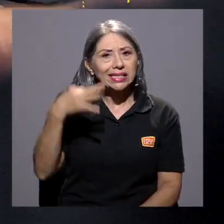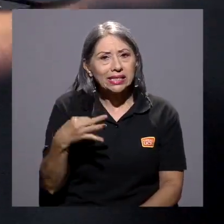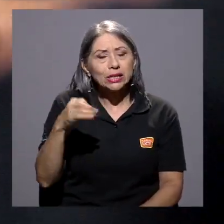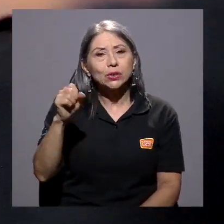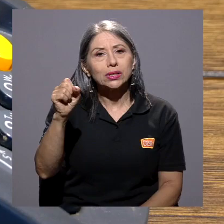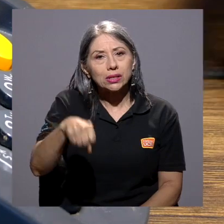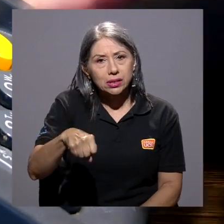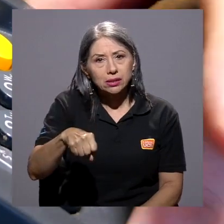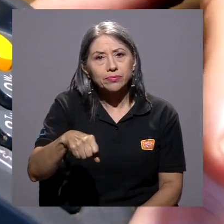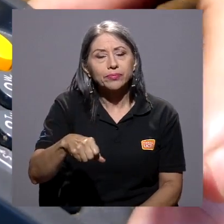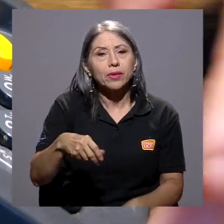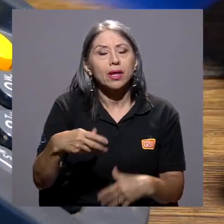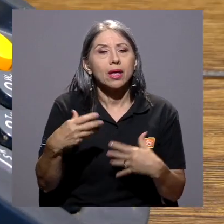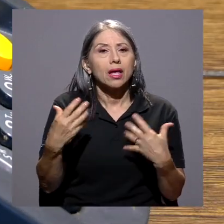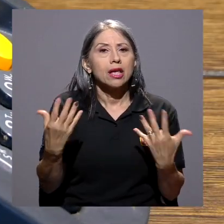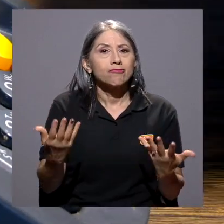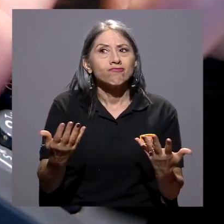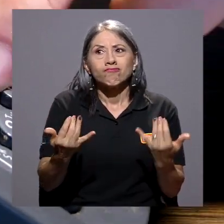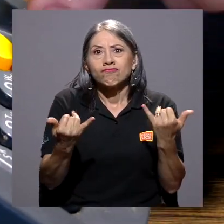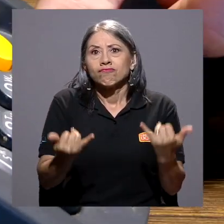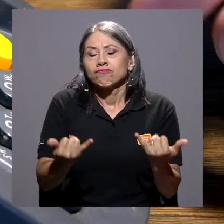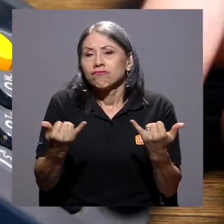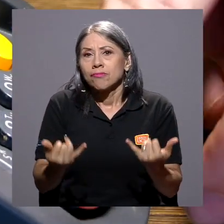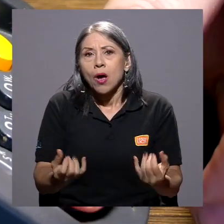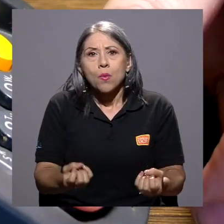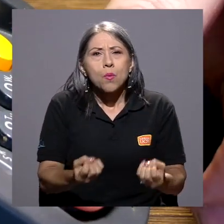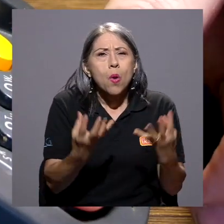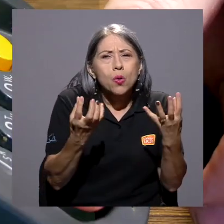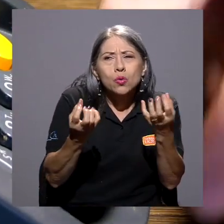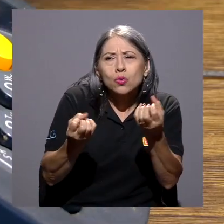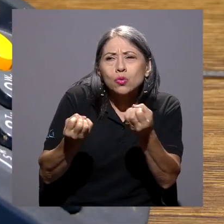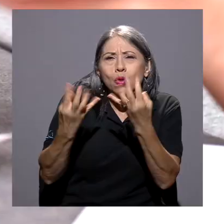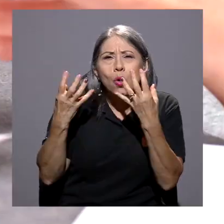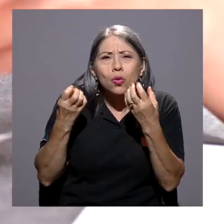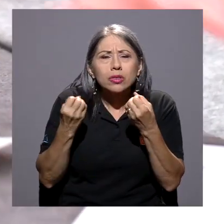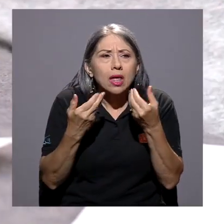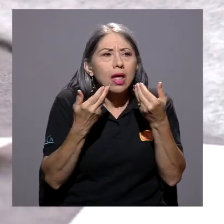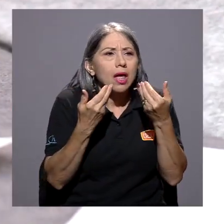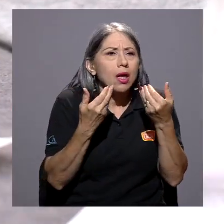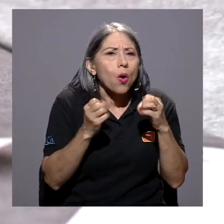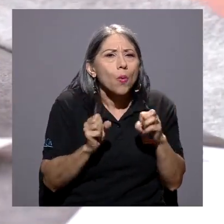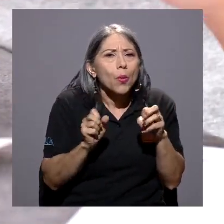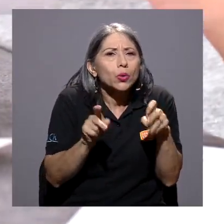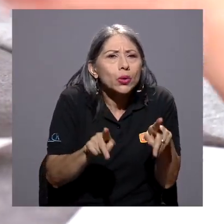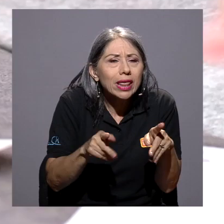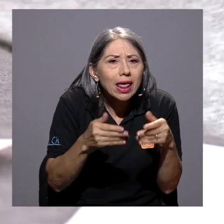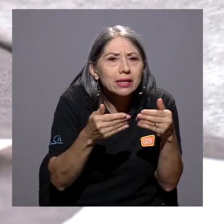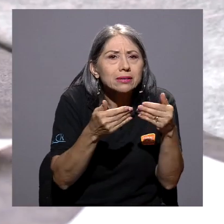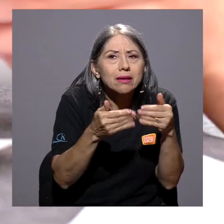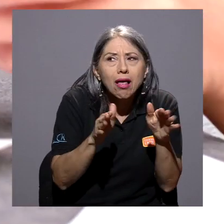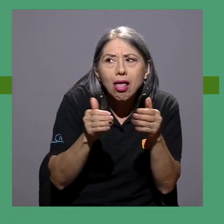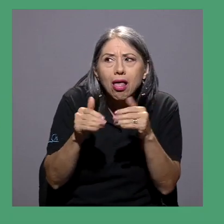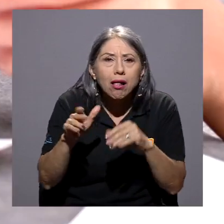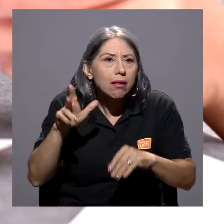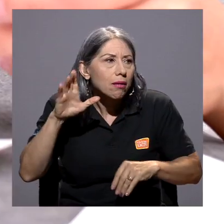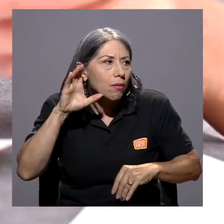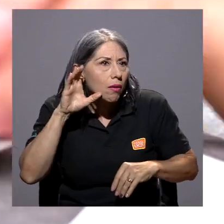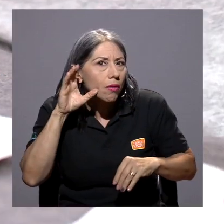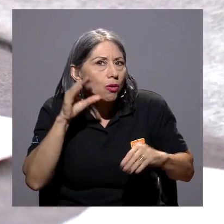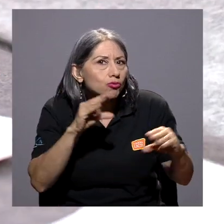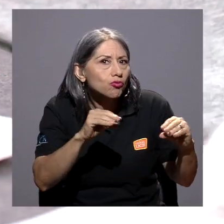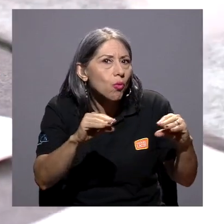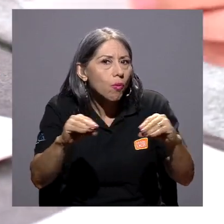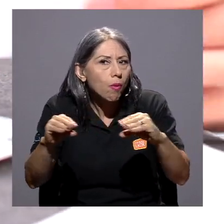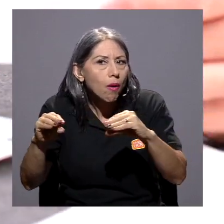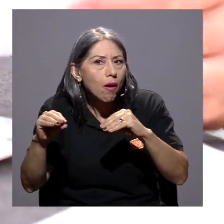Creo que sí, que se han abierto un montón de pequeñas ventanas y nos han empezado a llegar rumores de